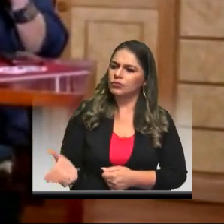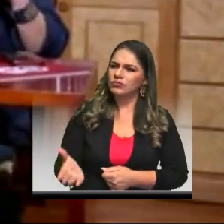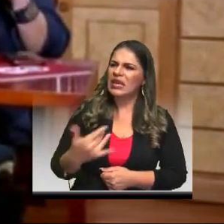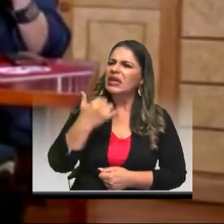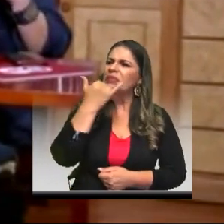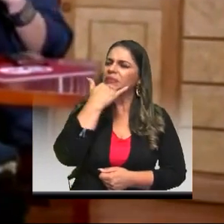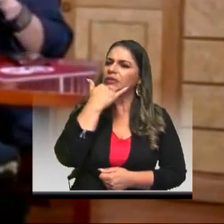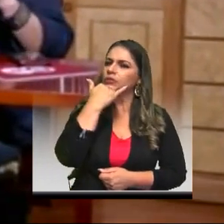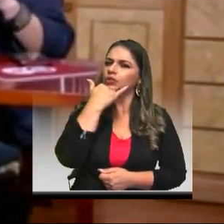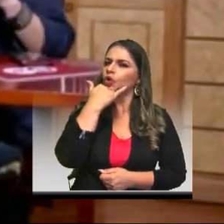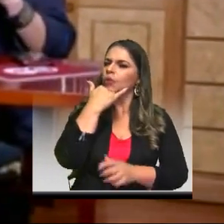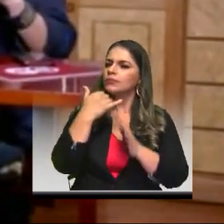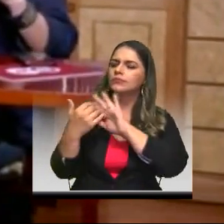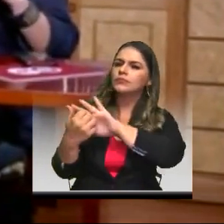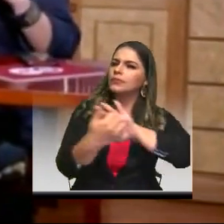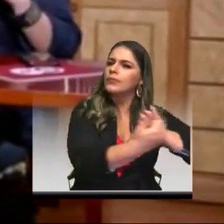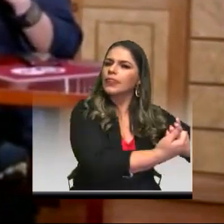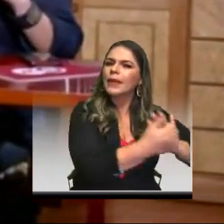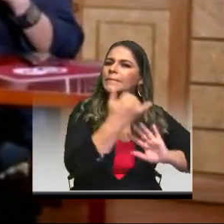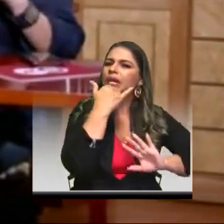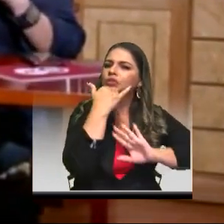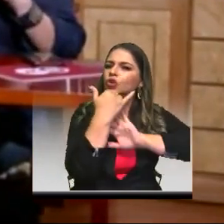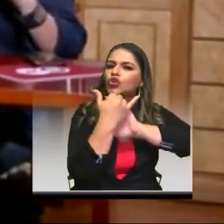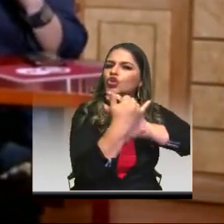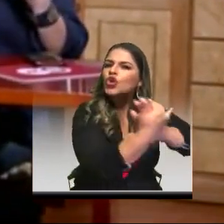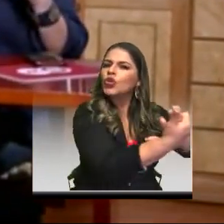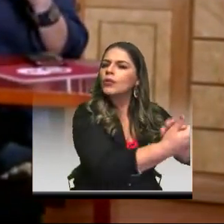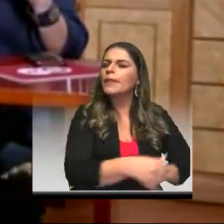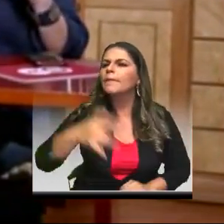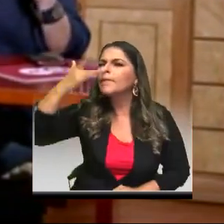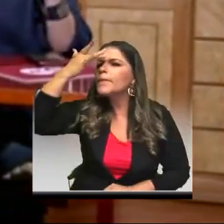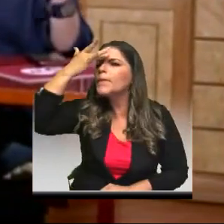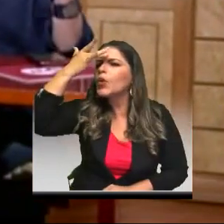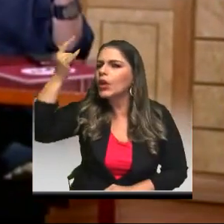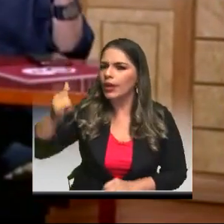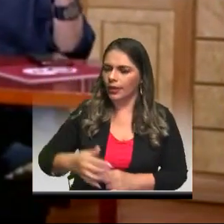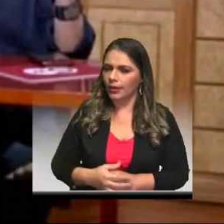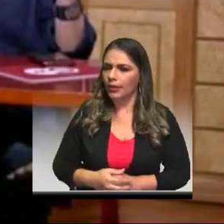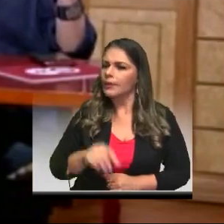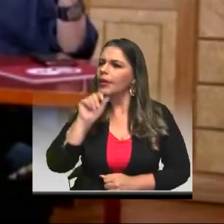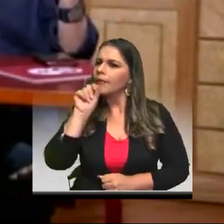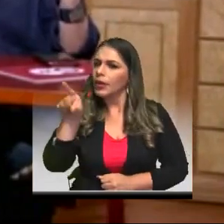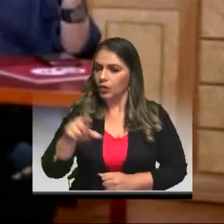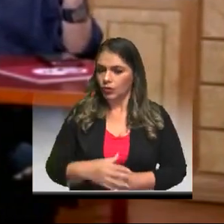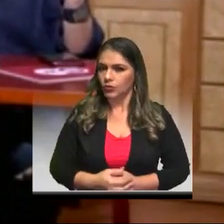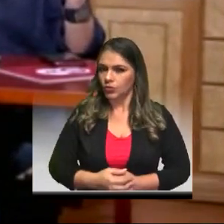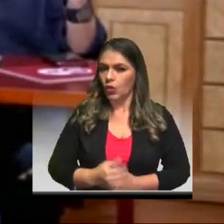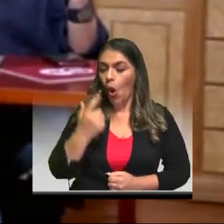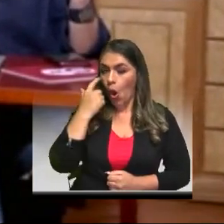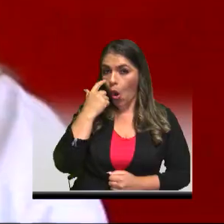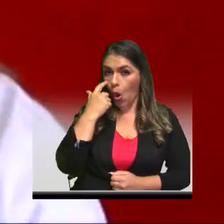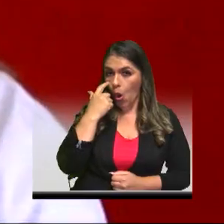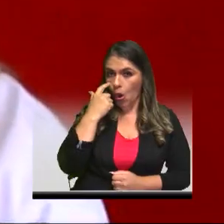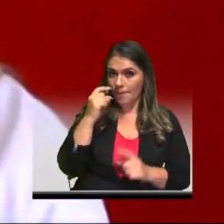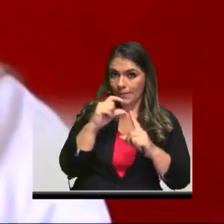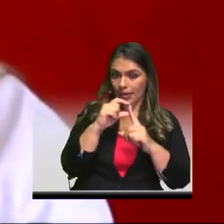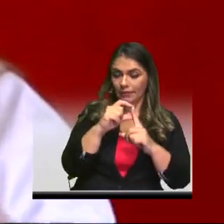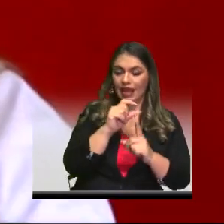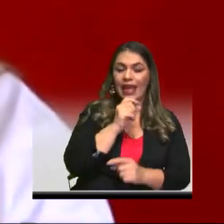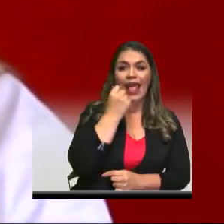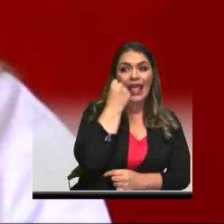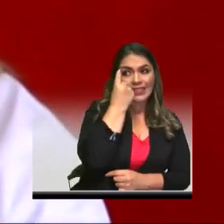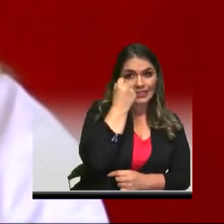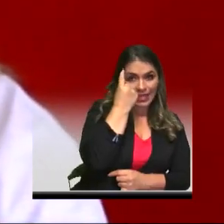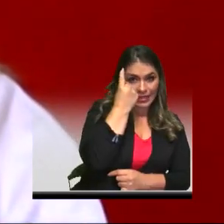desde esta lógica, ¿dónde está para ti esa línea tan delgada entre entender y justificar? Bueno, yo lo debo de